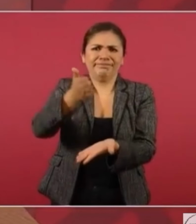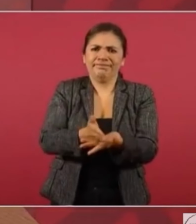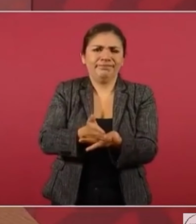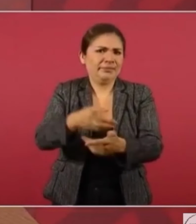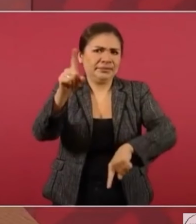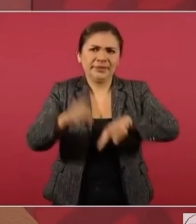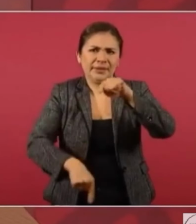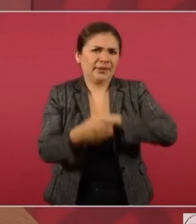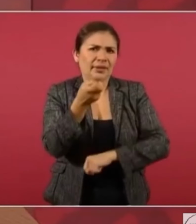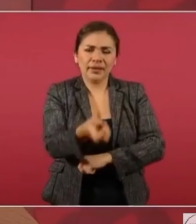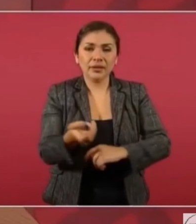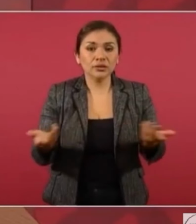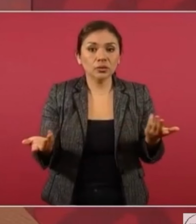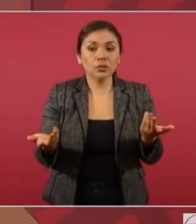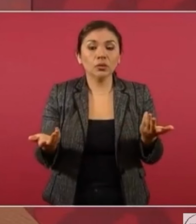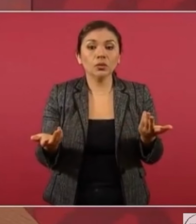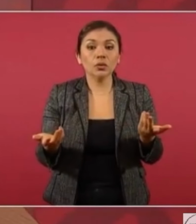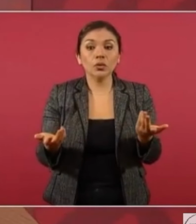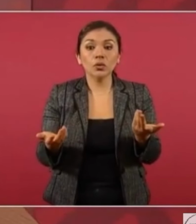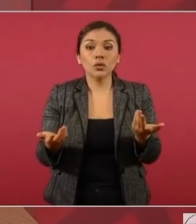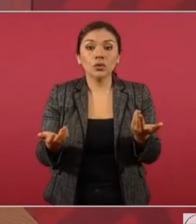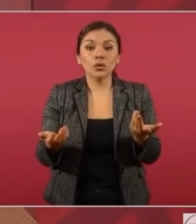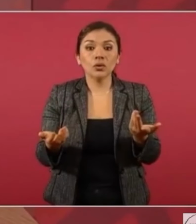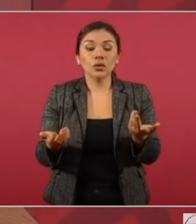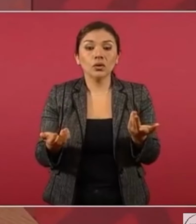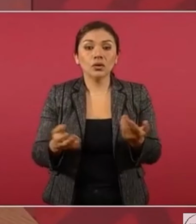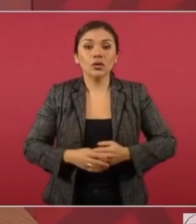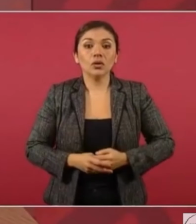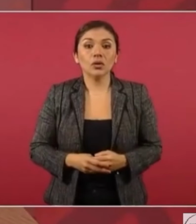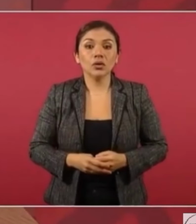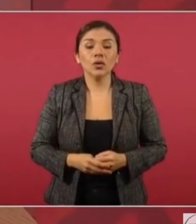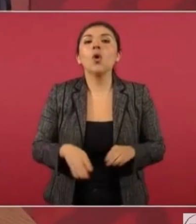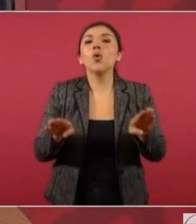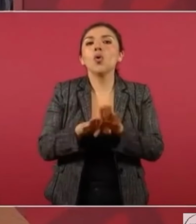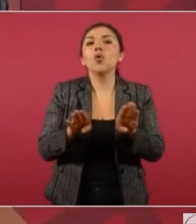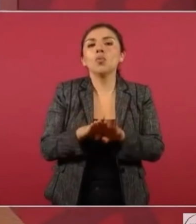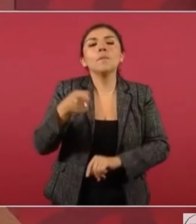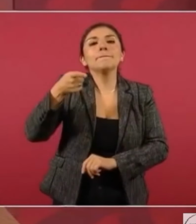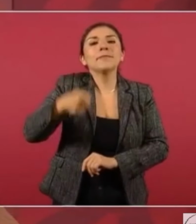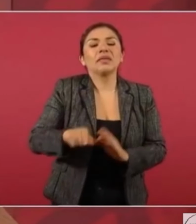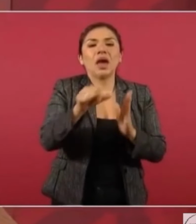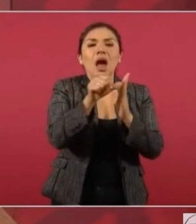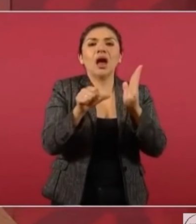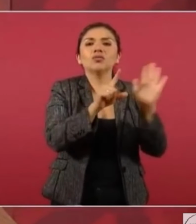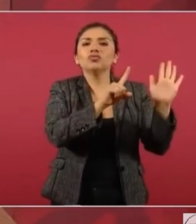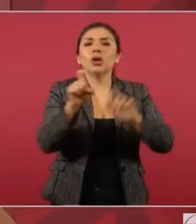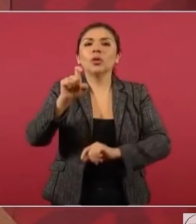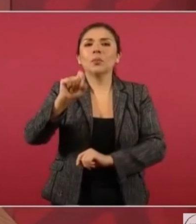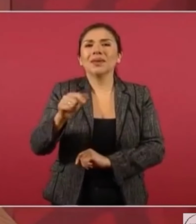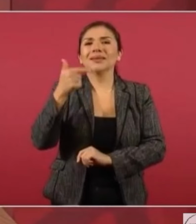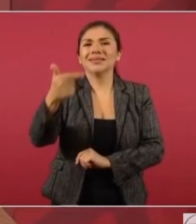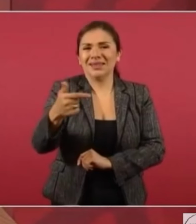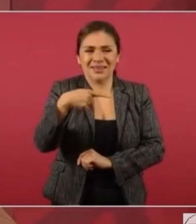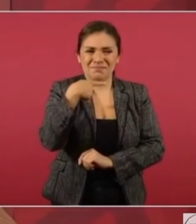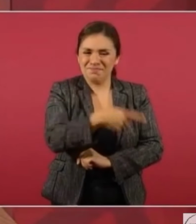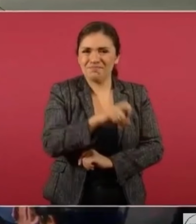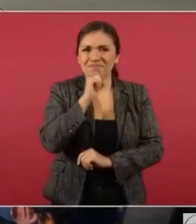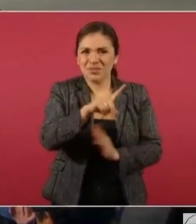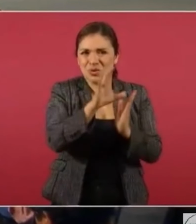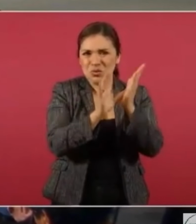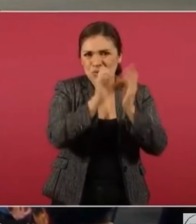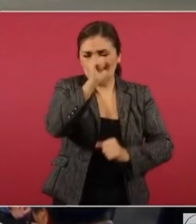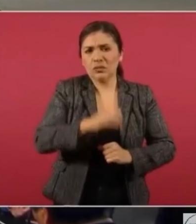¿Cómo se hizo valer el artículo 127 de la Constitución